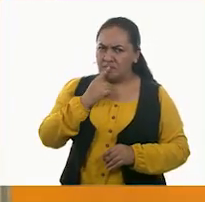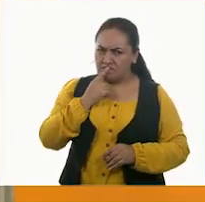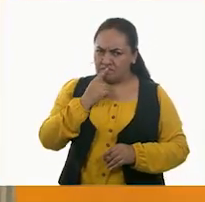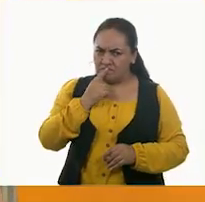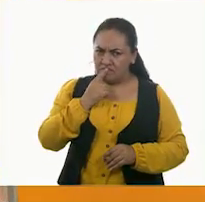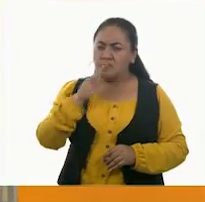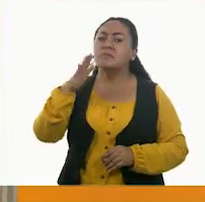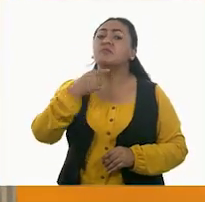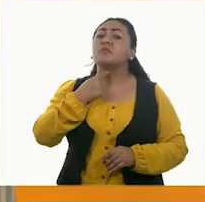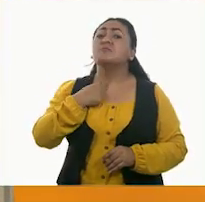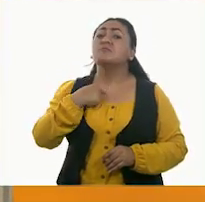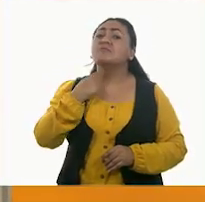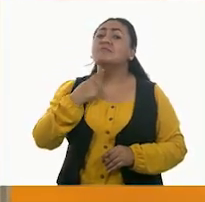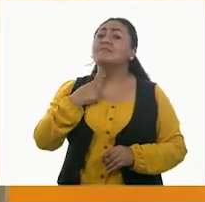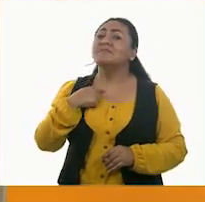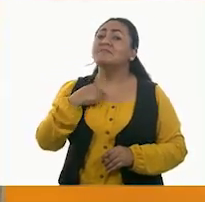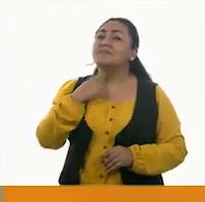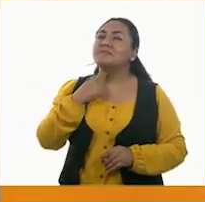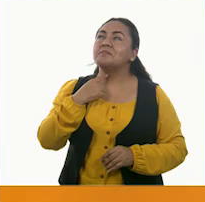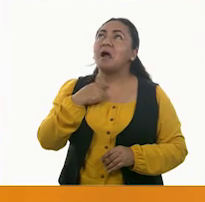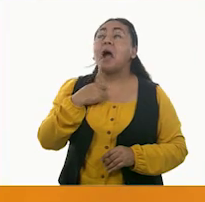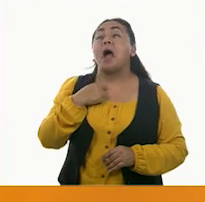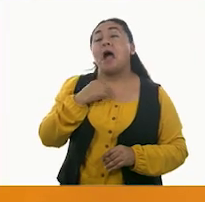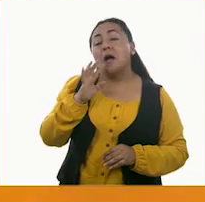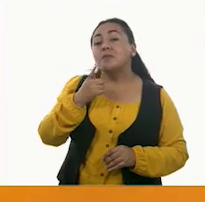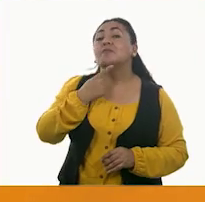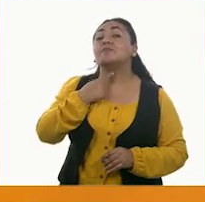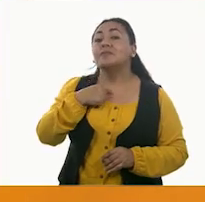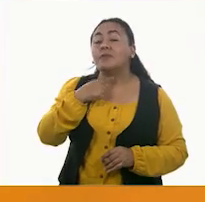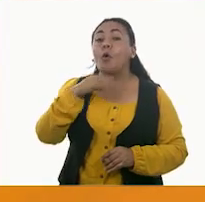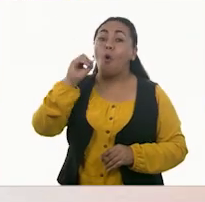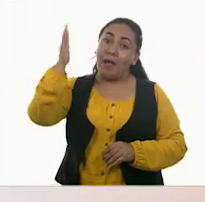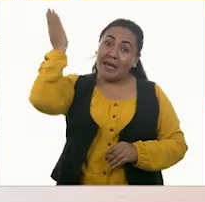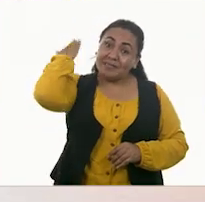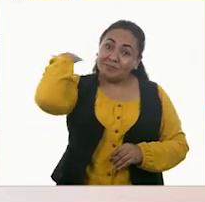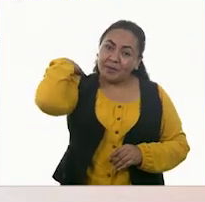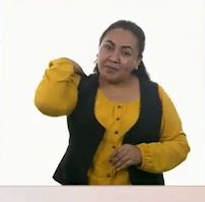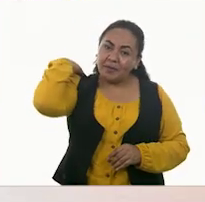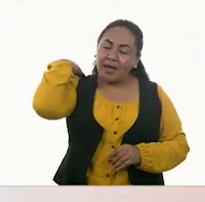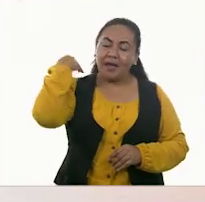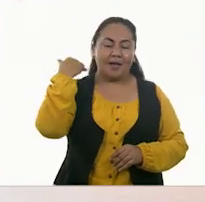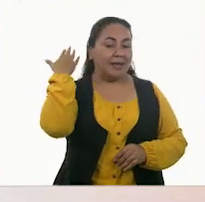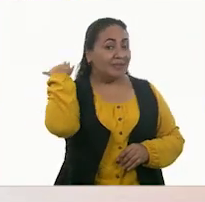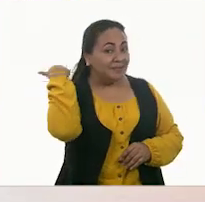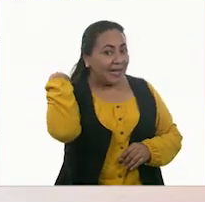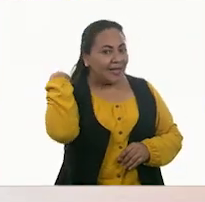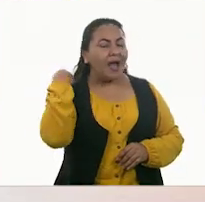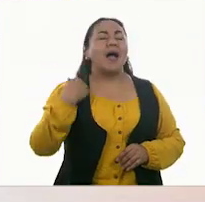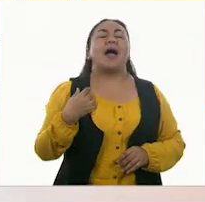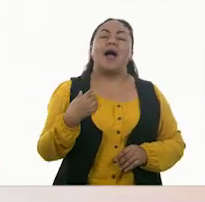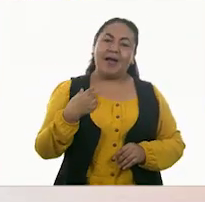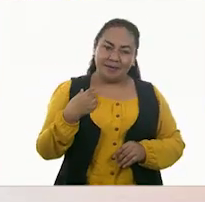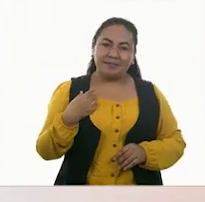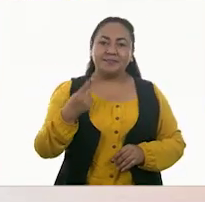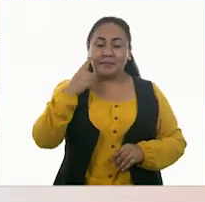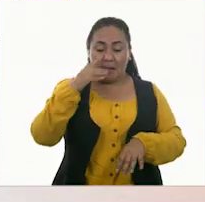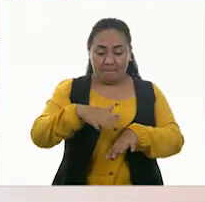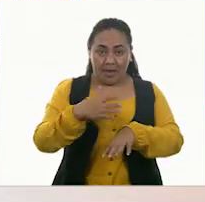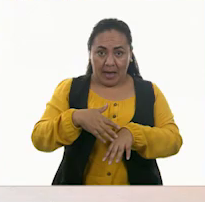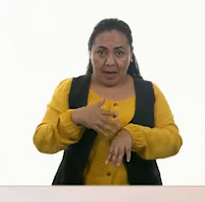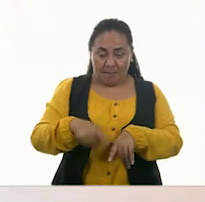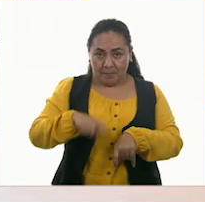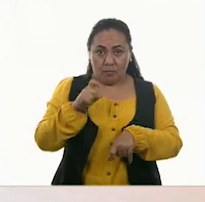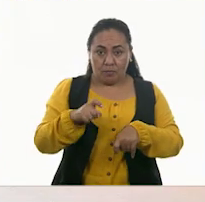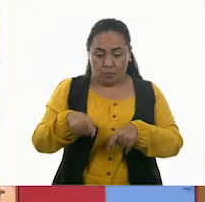¿El cuello? El cuello o... La espalda. La espalda, ¿sale? Sí. Venga, igual. Pies,